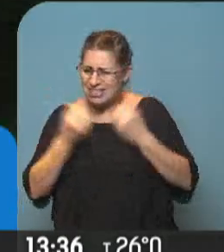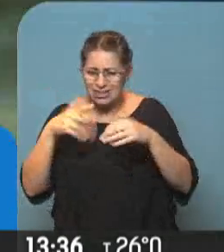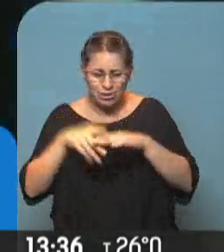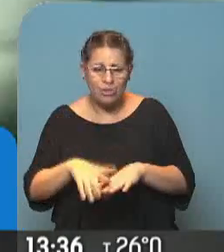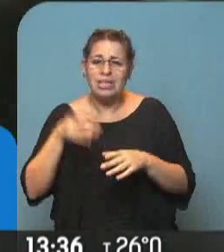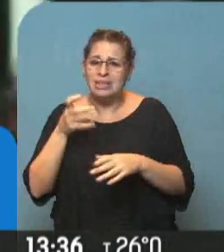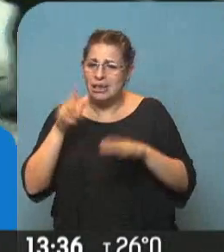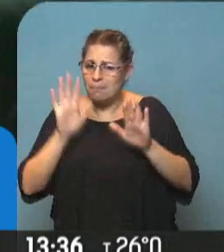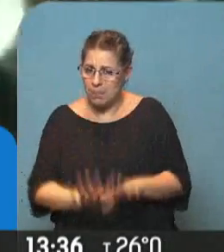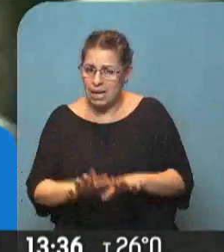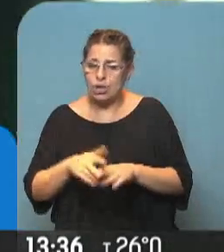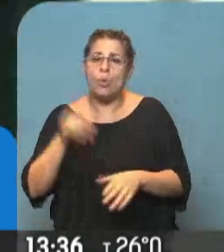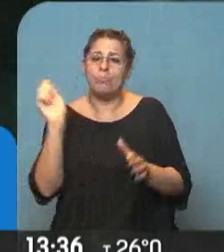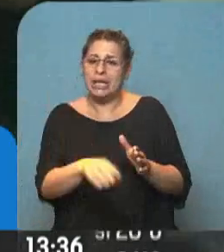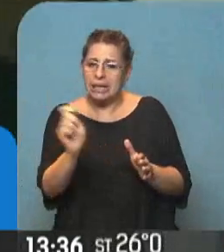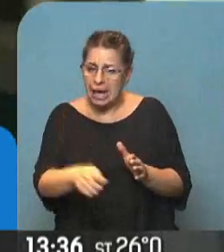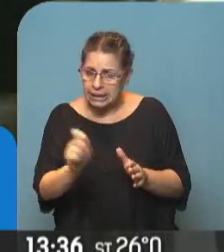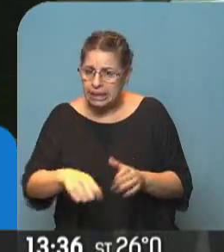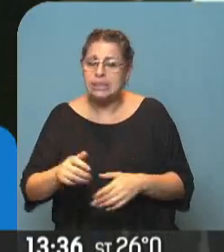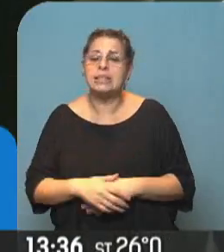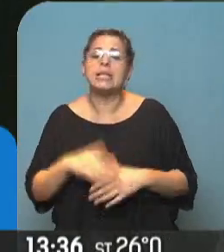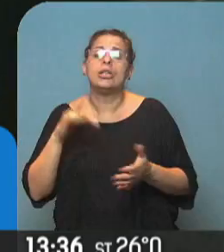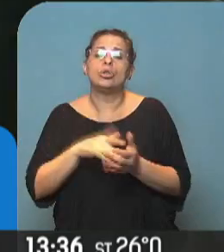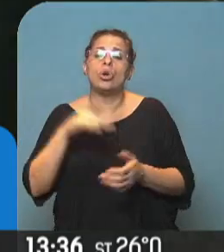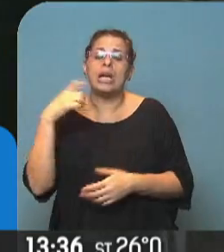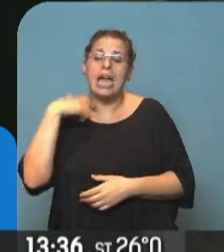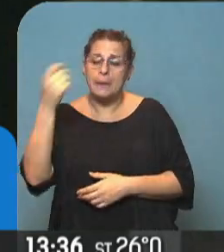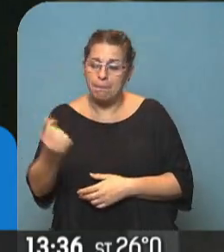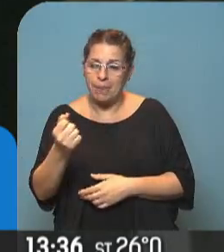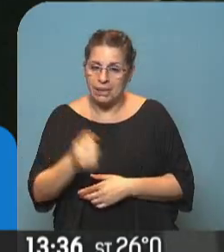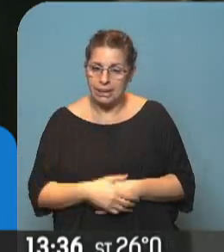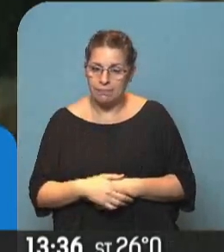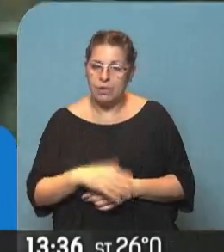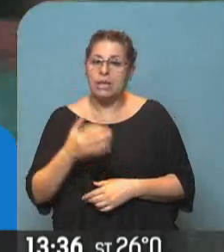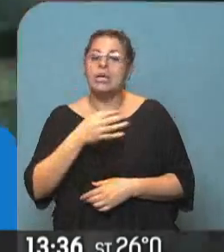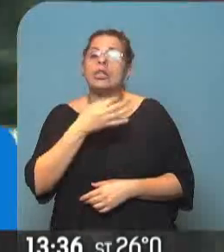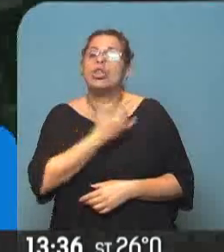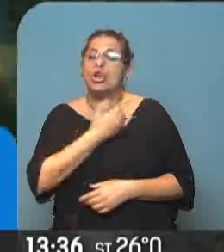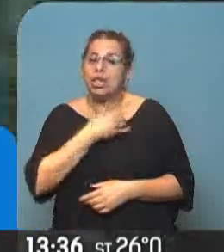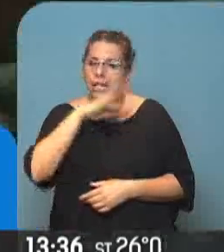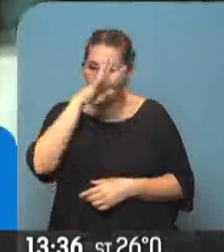de trenes. Los piquetes llegaron a España, exactamente a Cataluña.